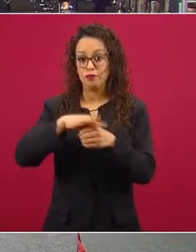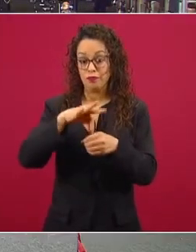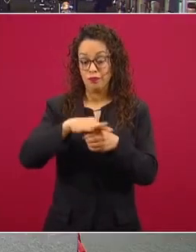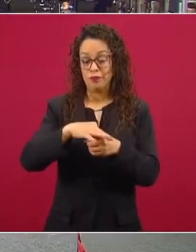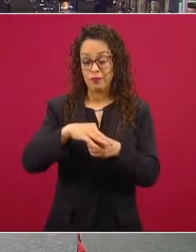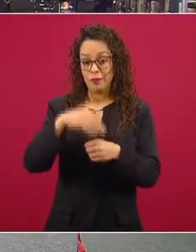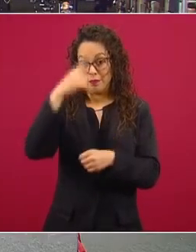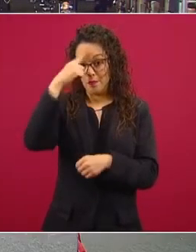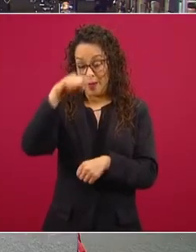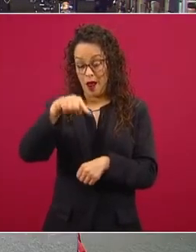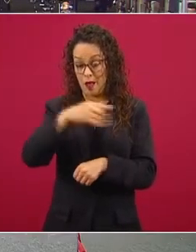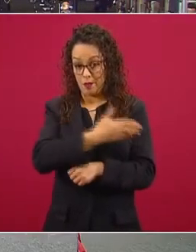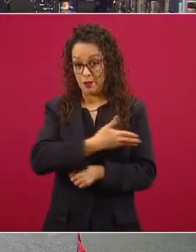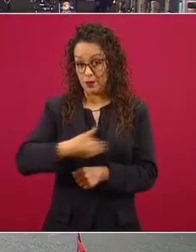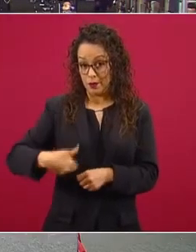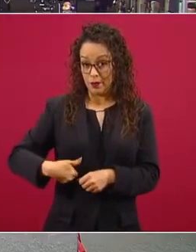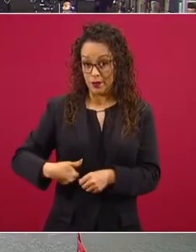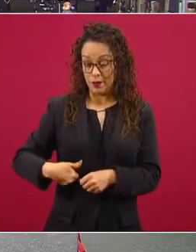y no tiene